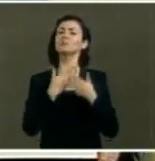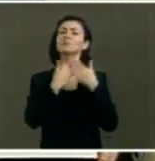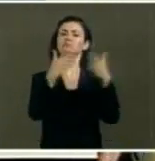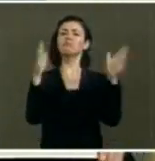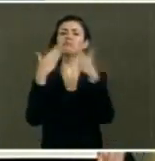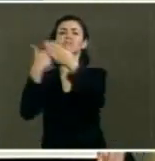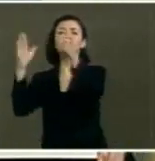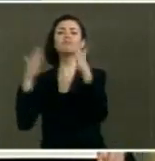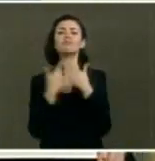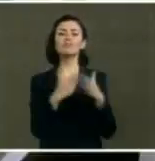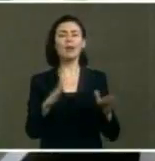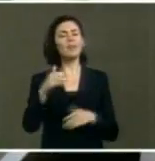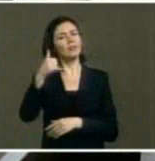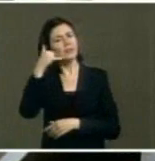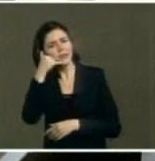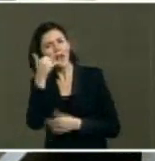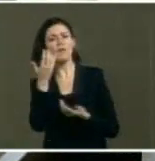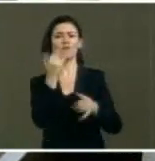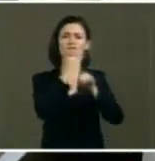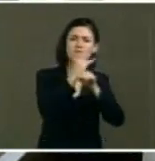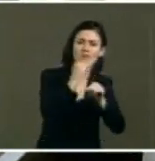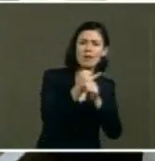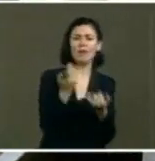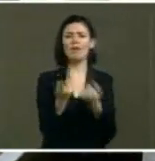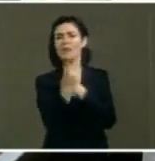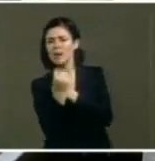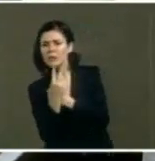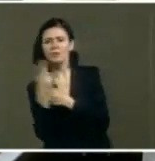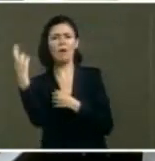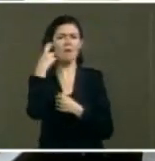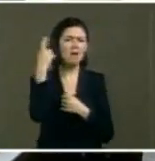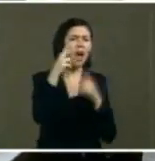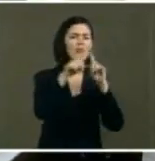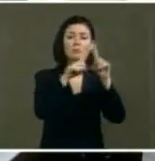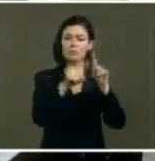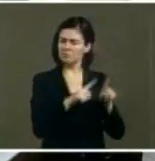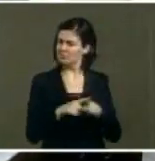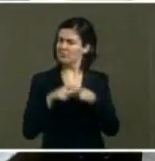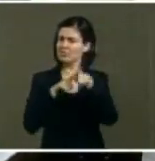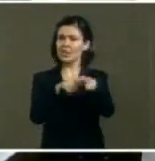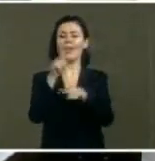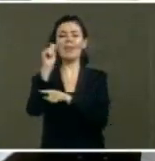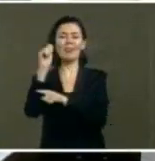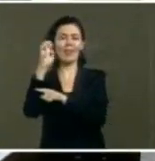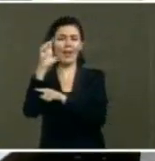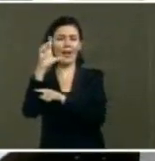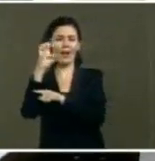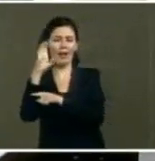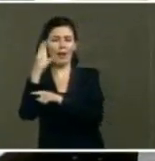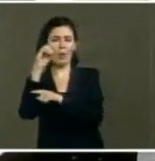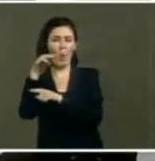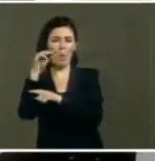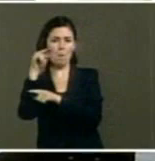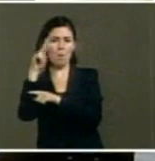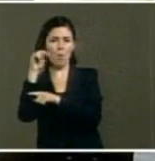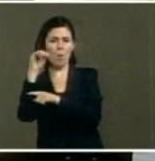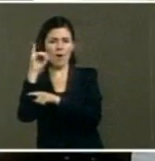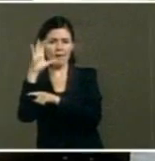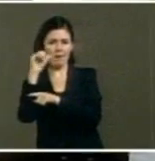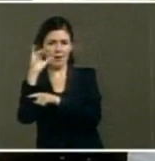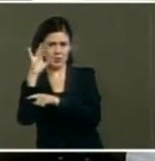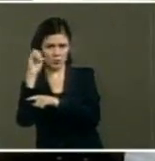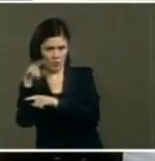de telecomunicaciones, fortaleciendo a las autoridades y licitando nuevas frecuencias que propician